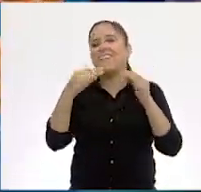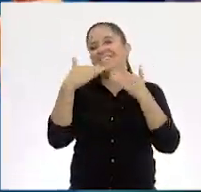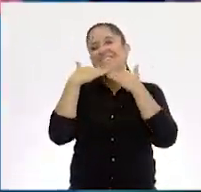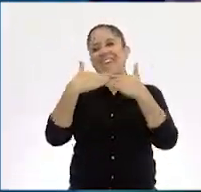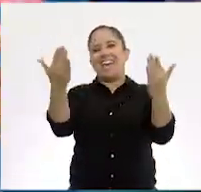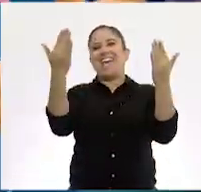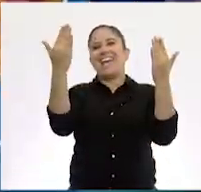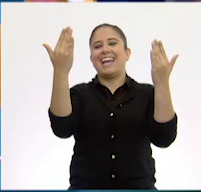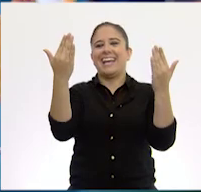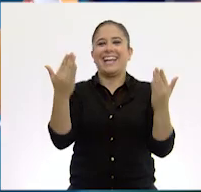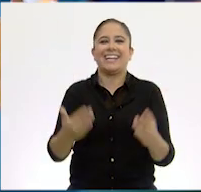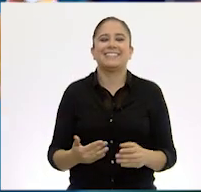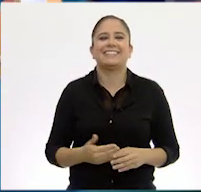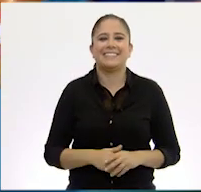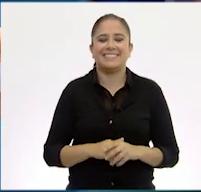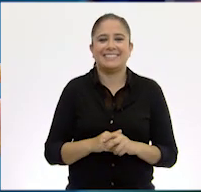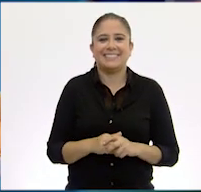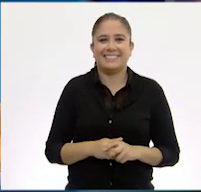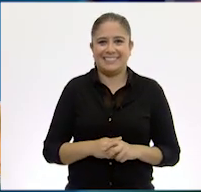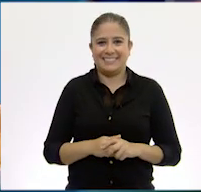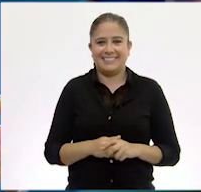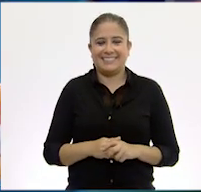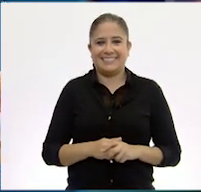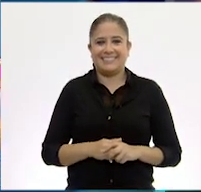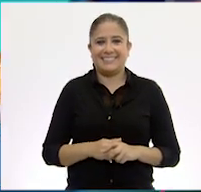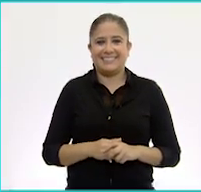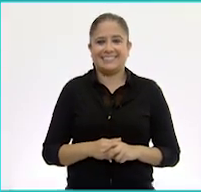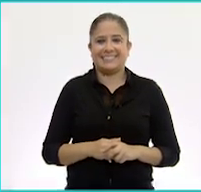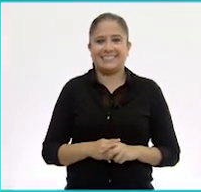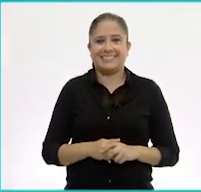¡Muy bien!